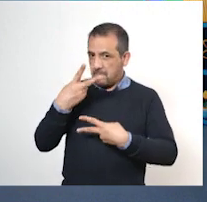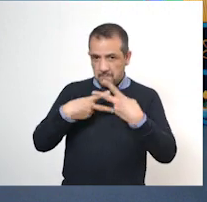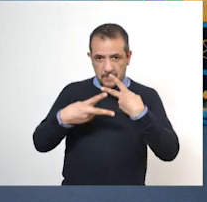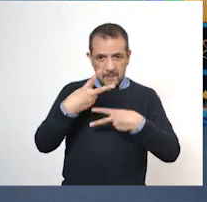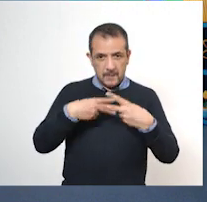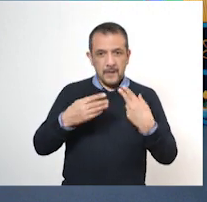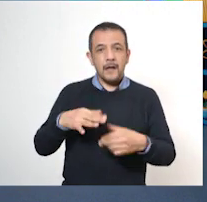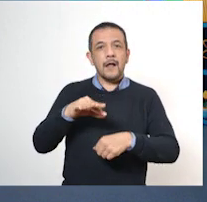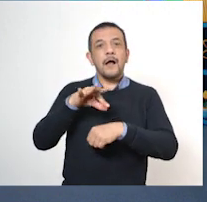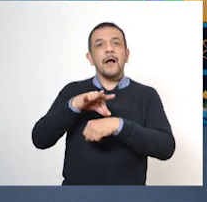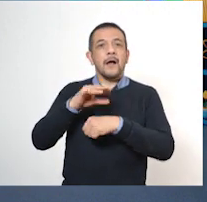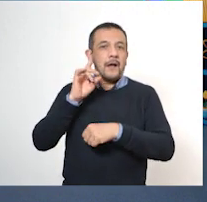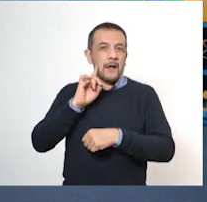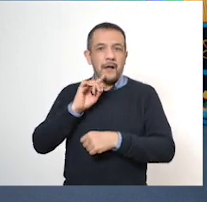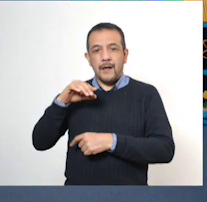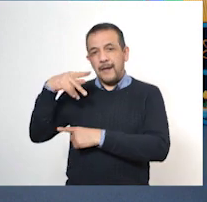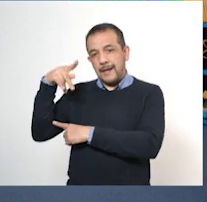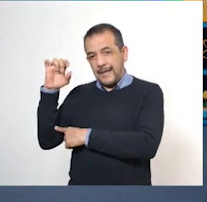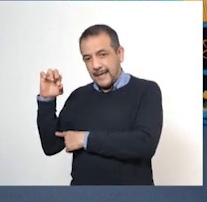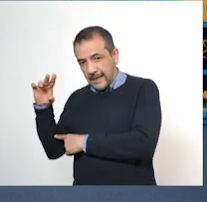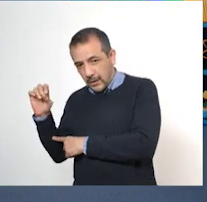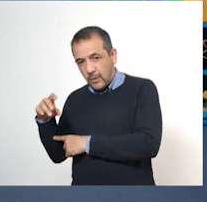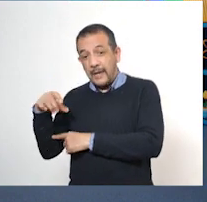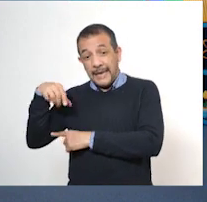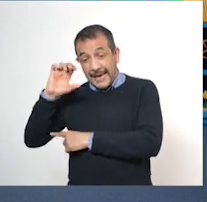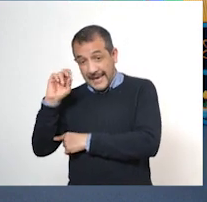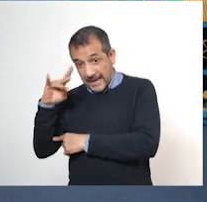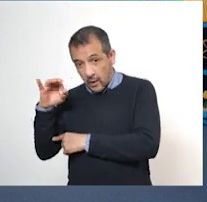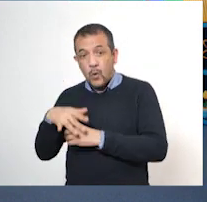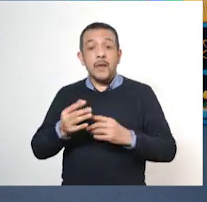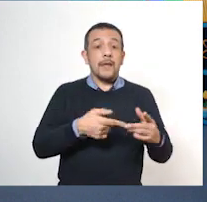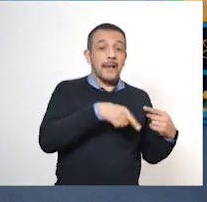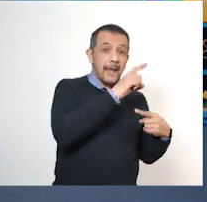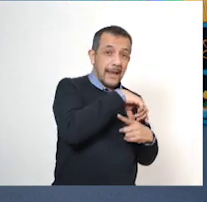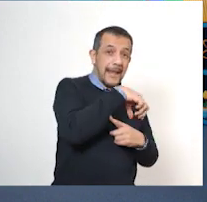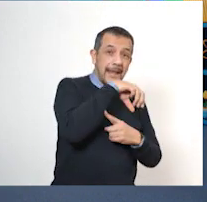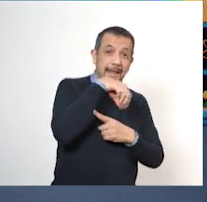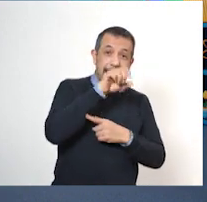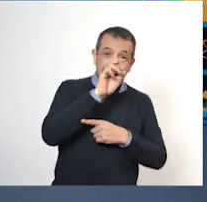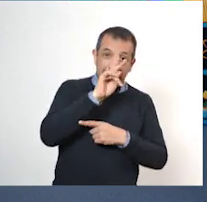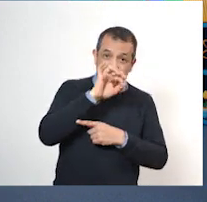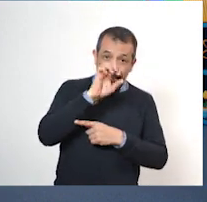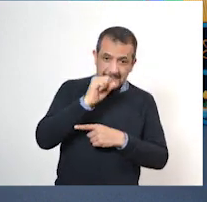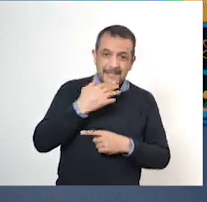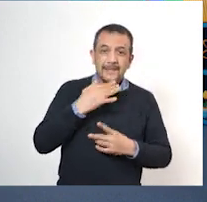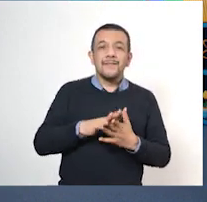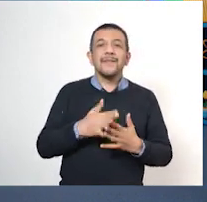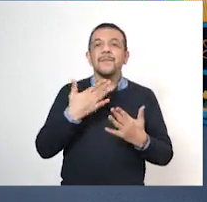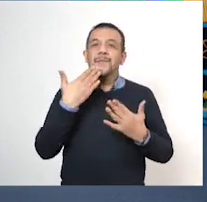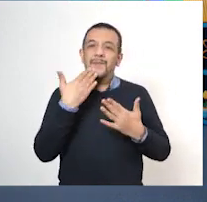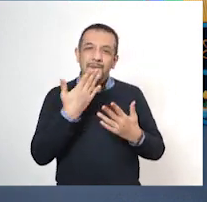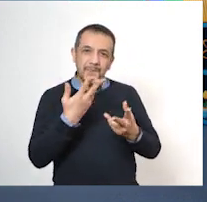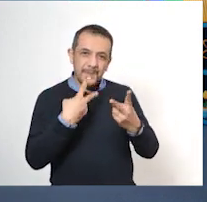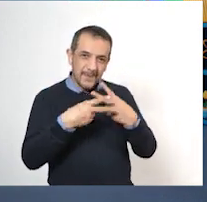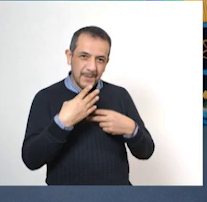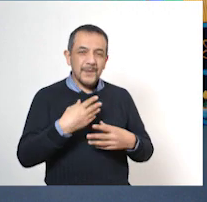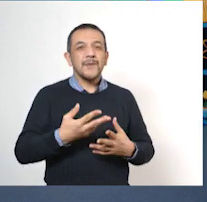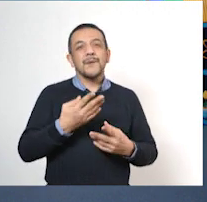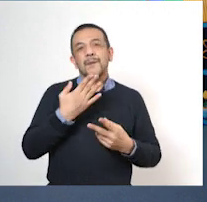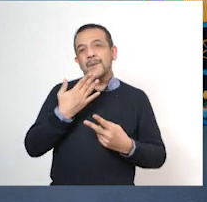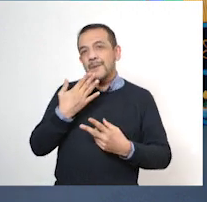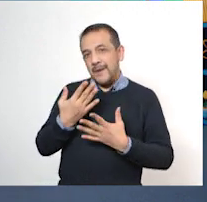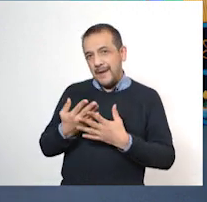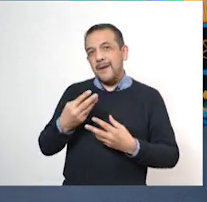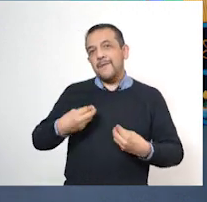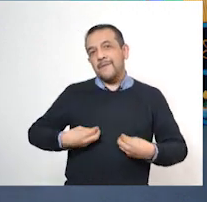la bienvenida a la doctora Keno y al doctor Kesi. Bienvenidas y bienvenidos a una clase más de